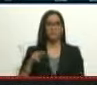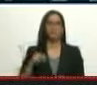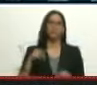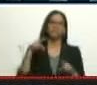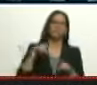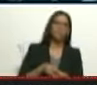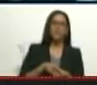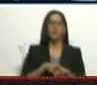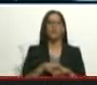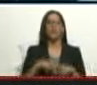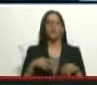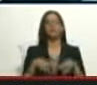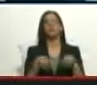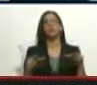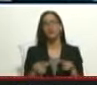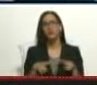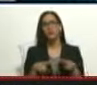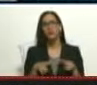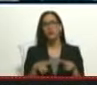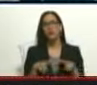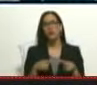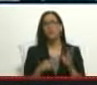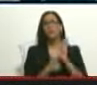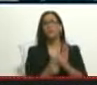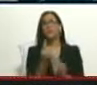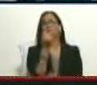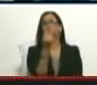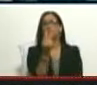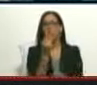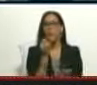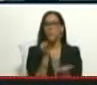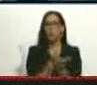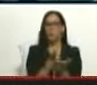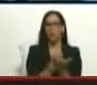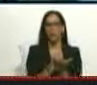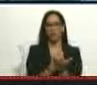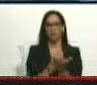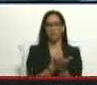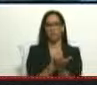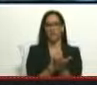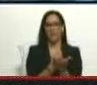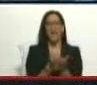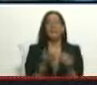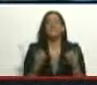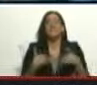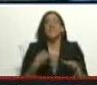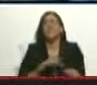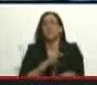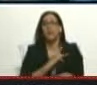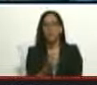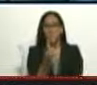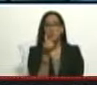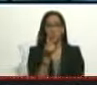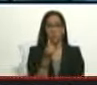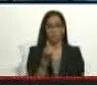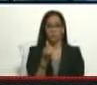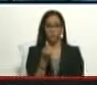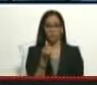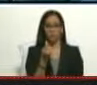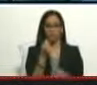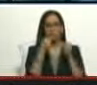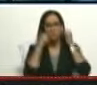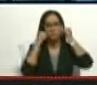imputarle una causa, mostrar una prueba, así fuera falsa, ni una.